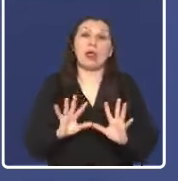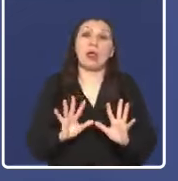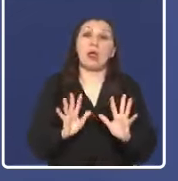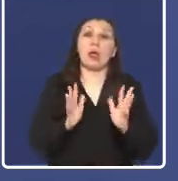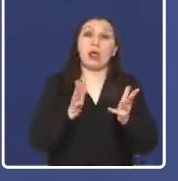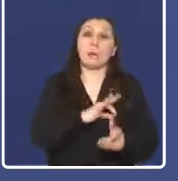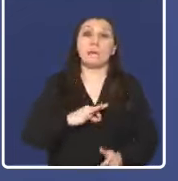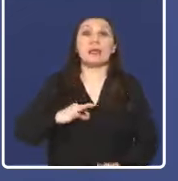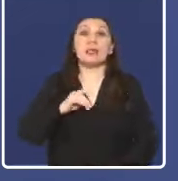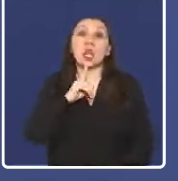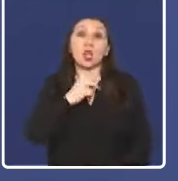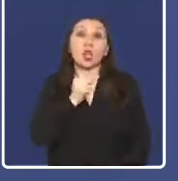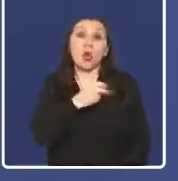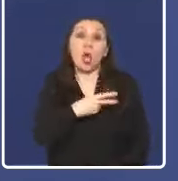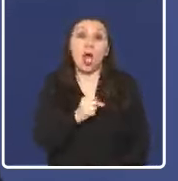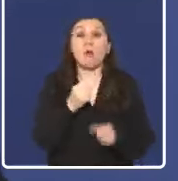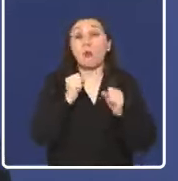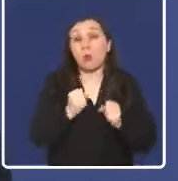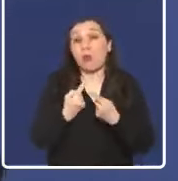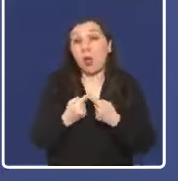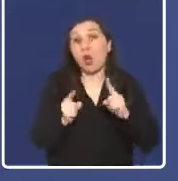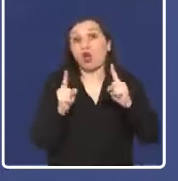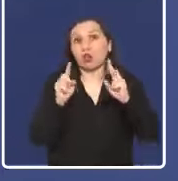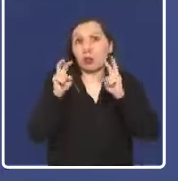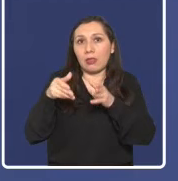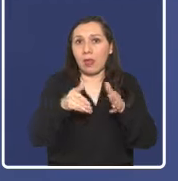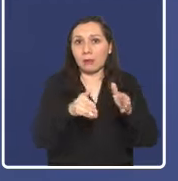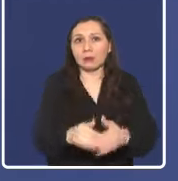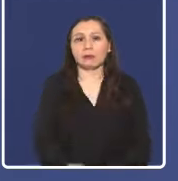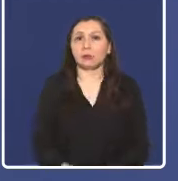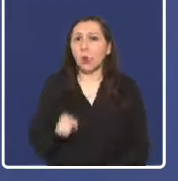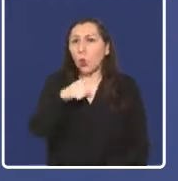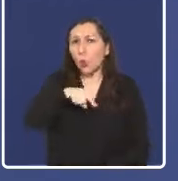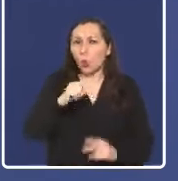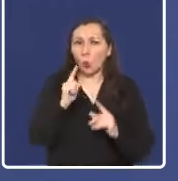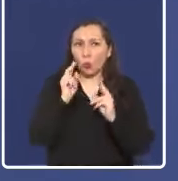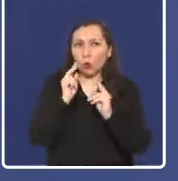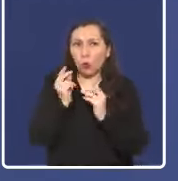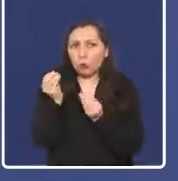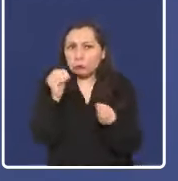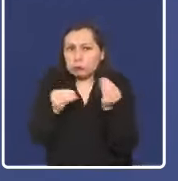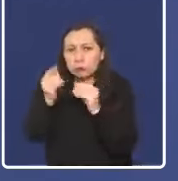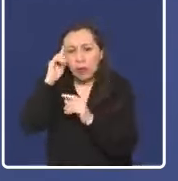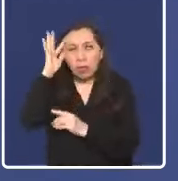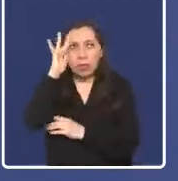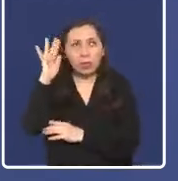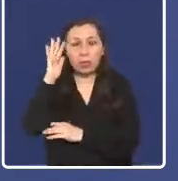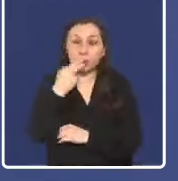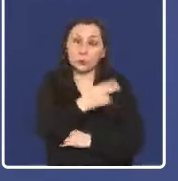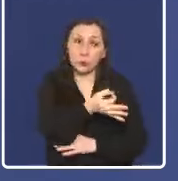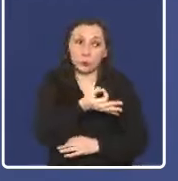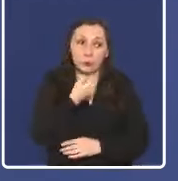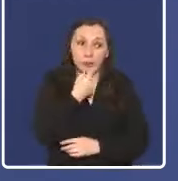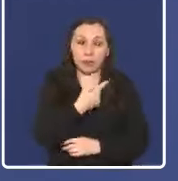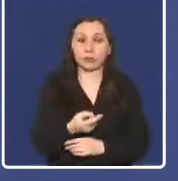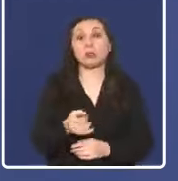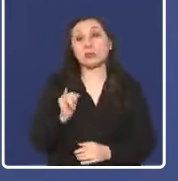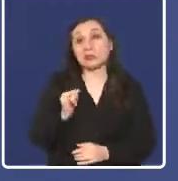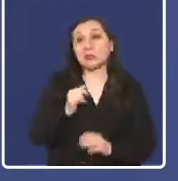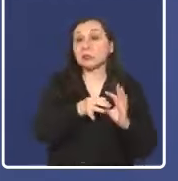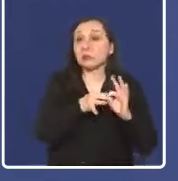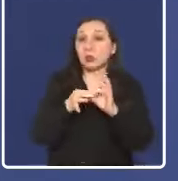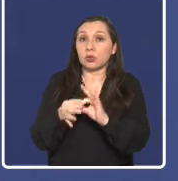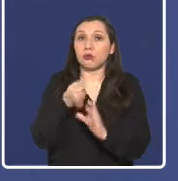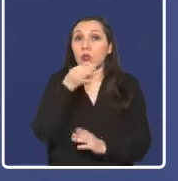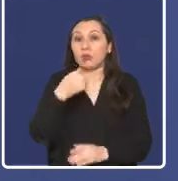quizás la ministra Toá puede emprender otro rumbo. Tiene demasiadas especulaciones su pregunta, estimada, pero lo que sí le puedo decir es los motivos